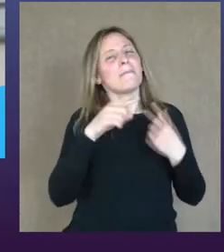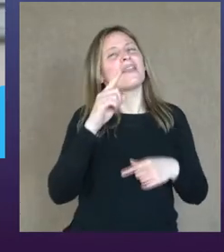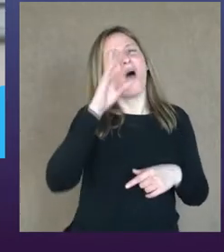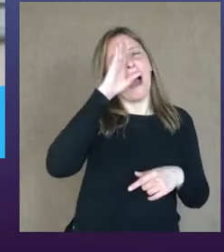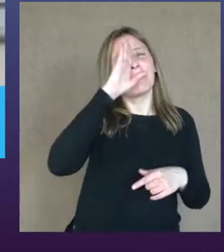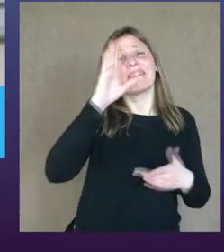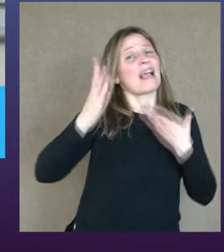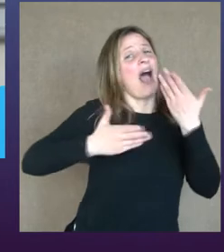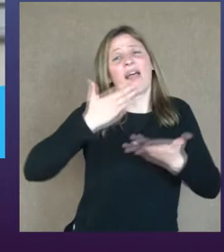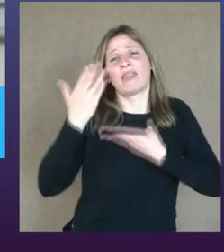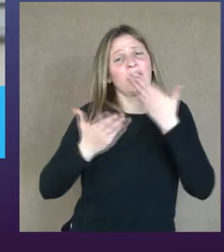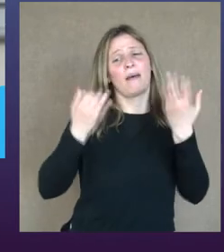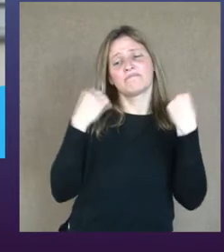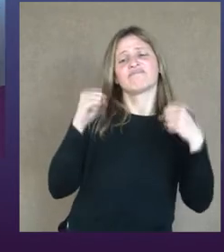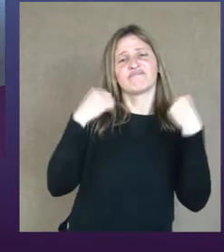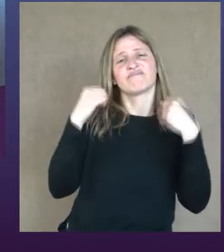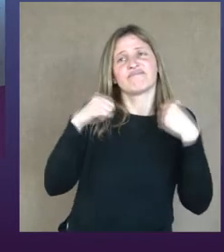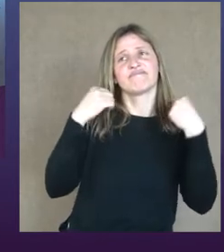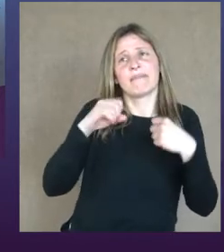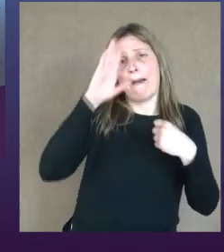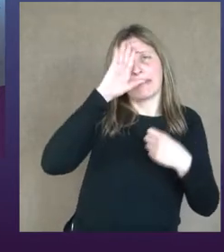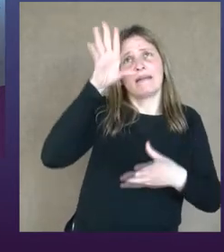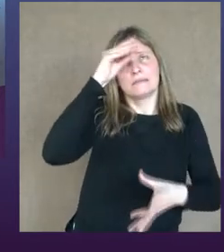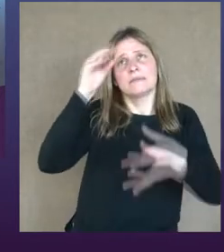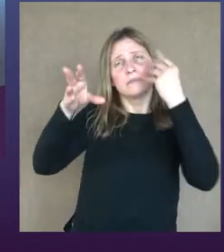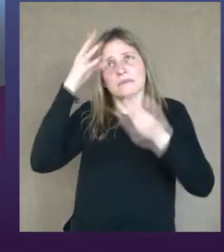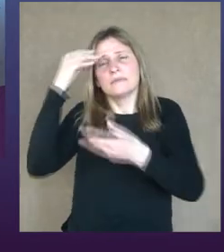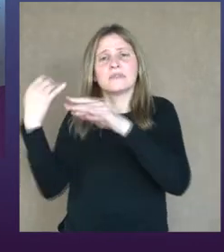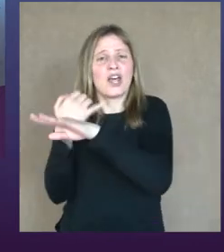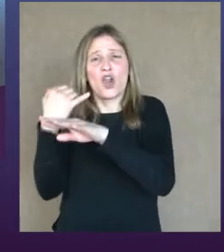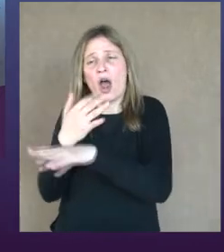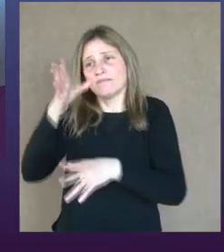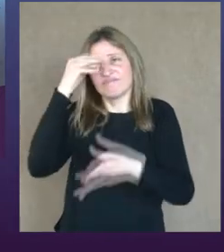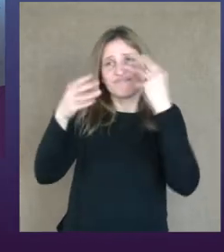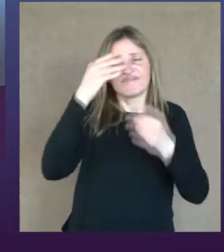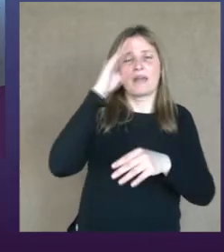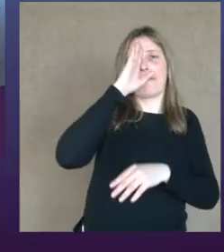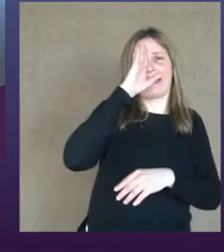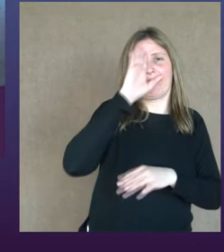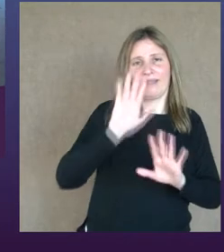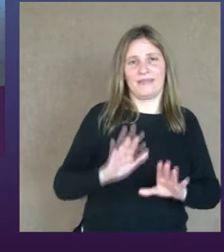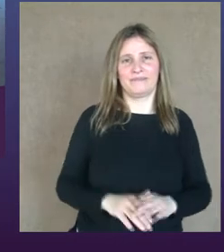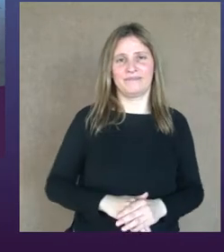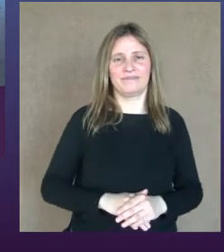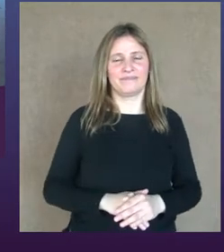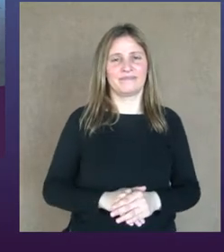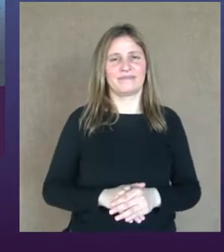se aprende cantando, se aprende de los errores, qué sé yo, se aprende del hacer, de hacer tablas, ¿no? Como decimos.